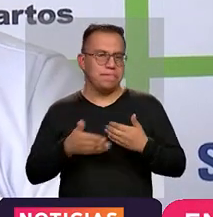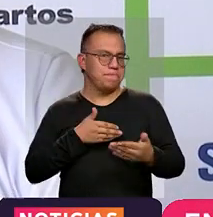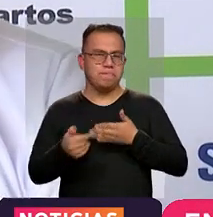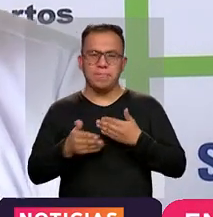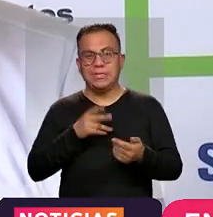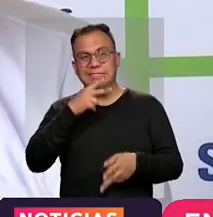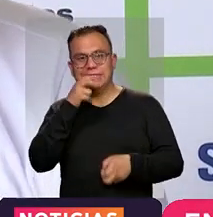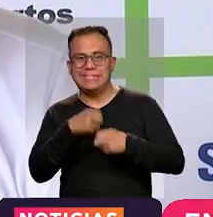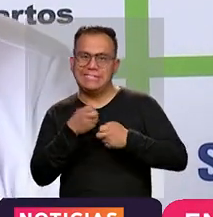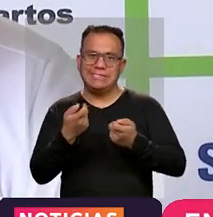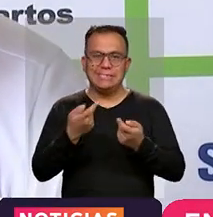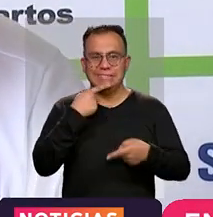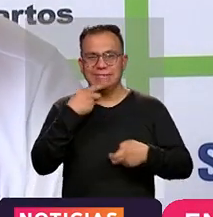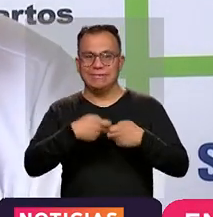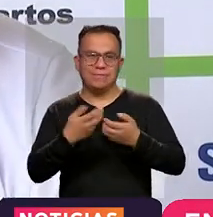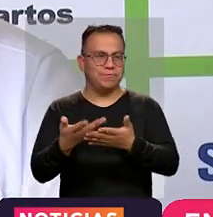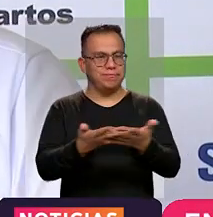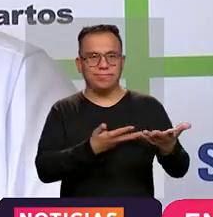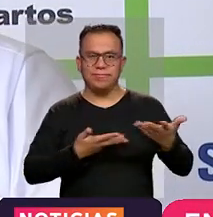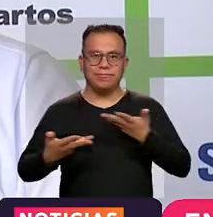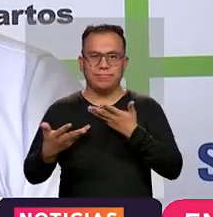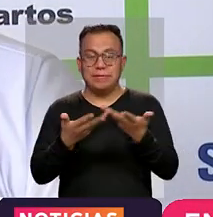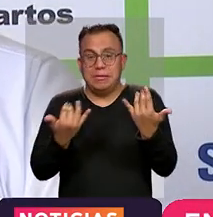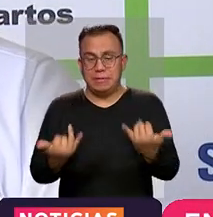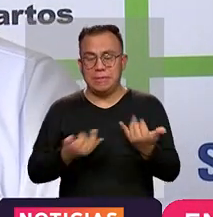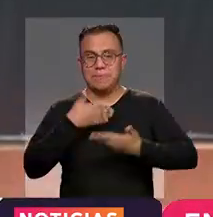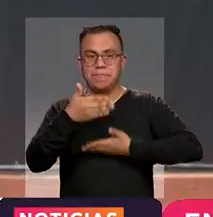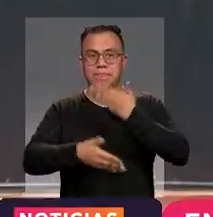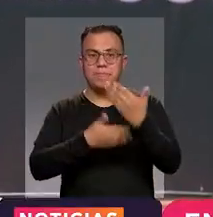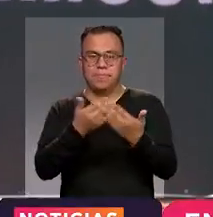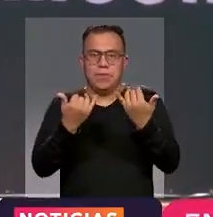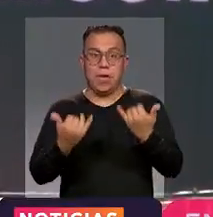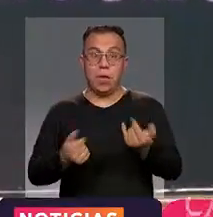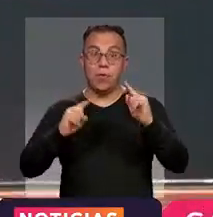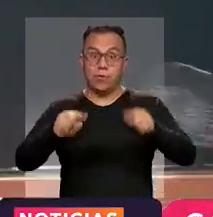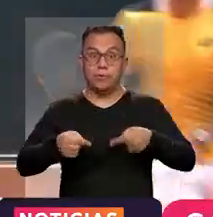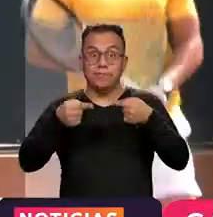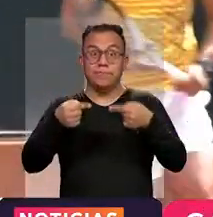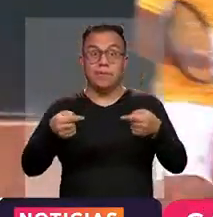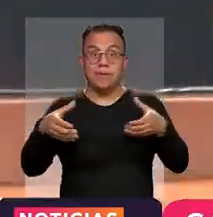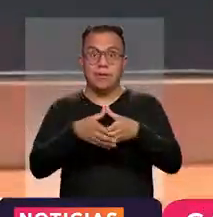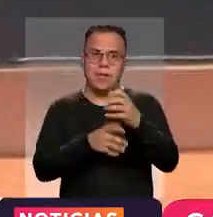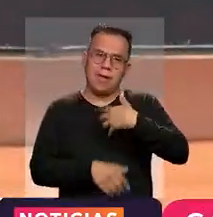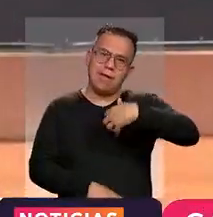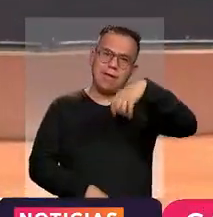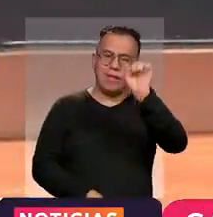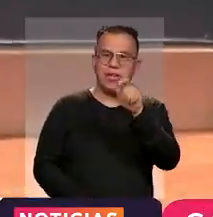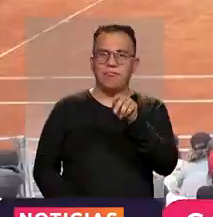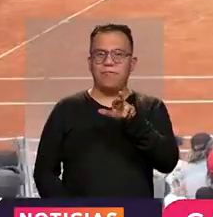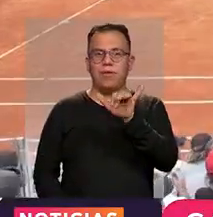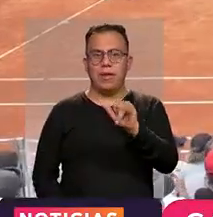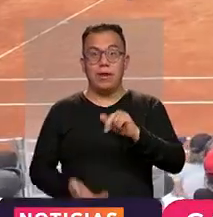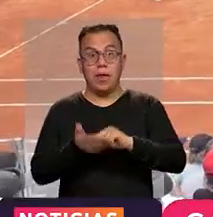serie complicada, ya lo que dije antes, tienen dos jugadores top 200. El partido de exhibición lo ganaron Cabal y Farah,